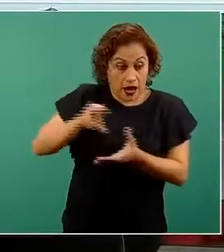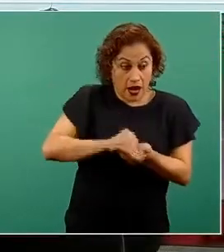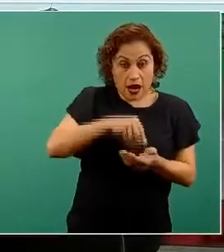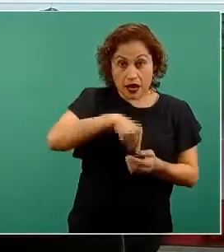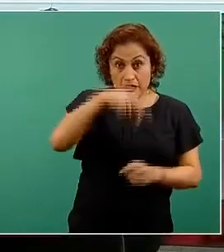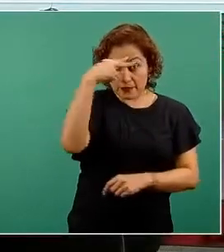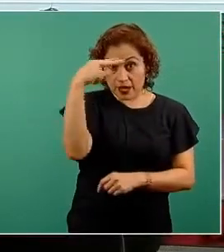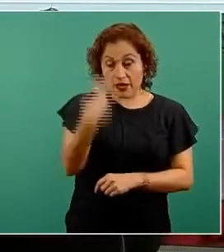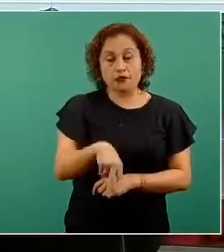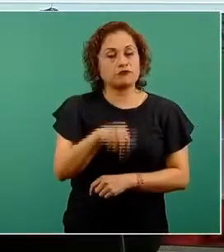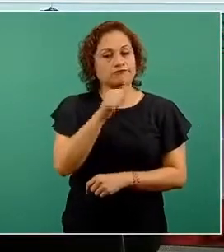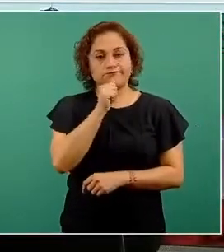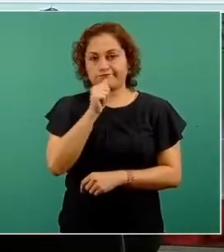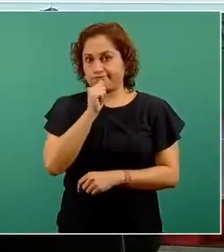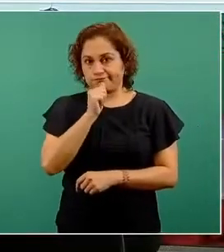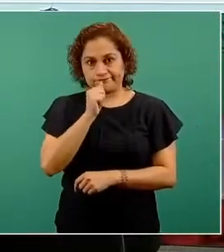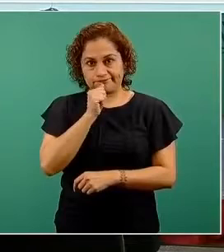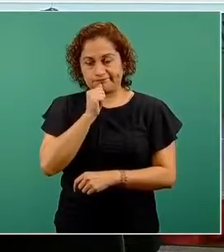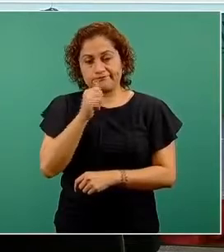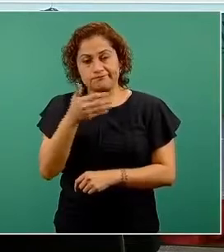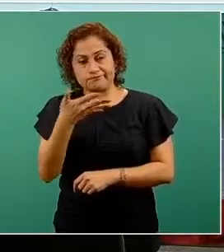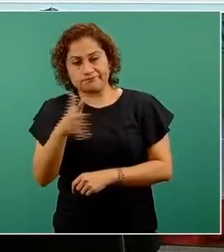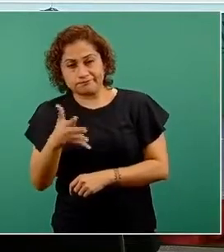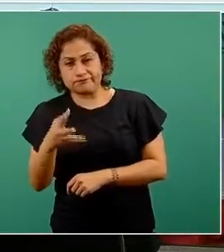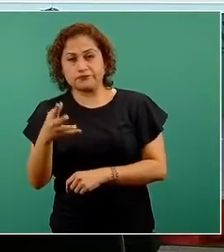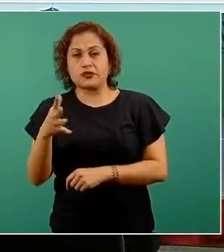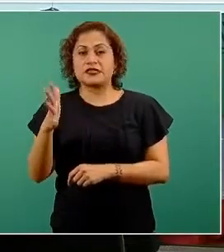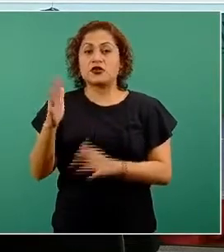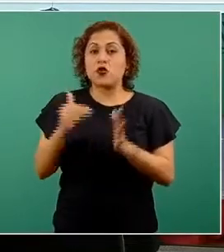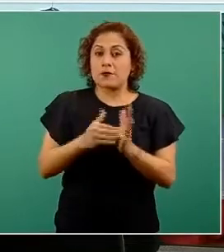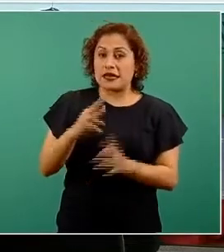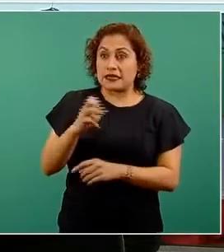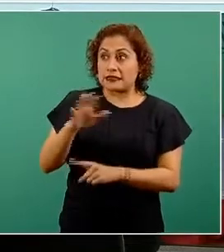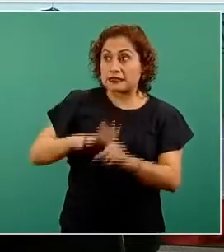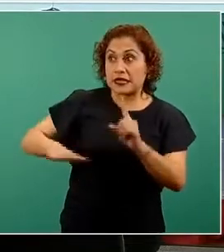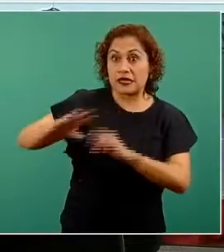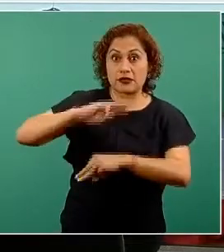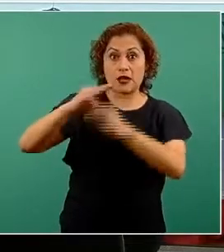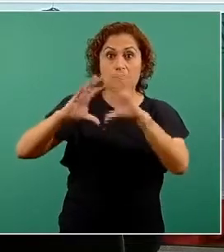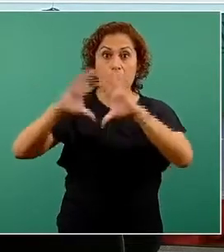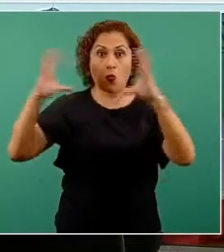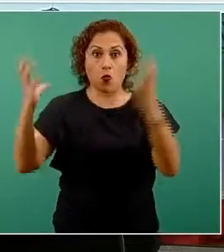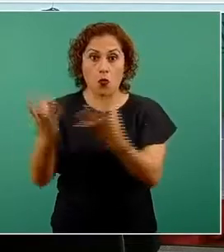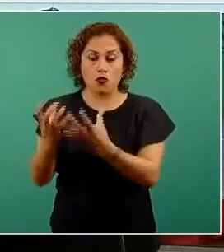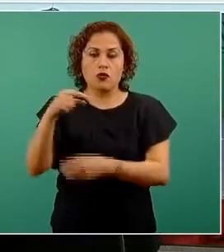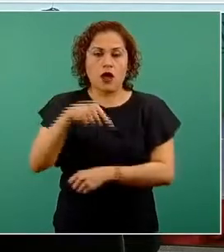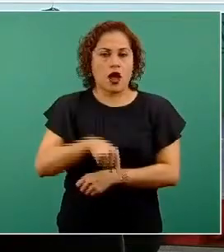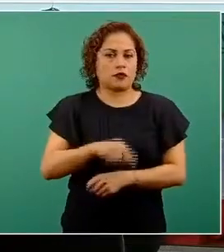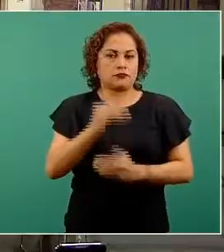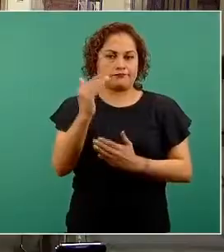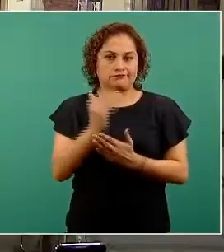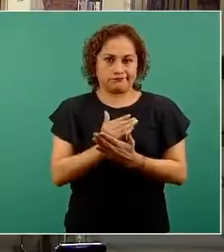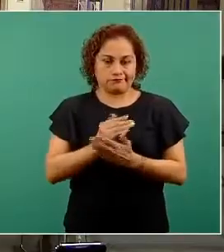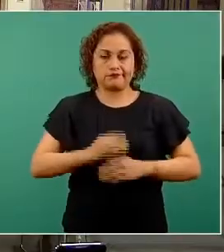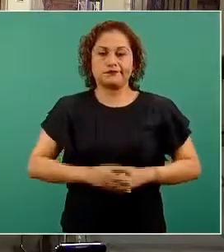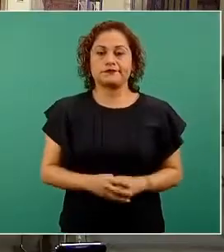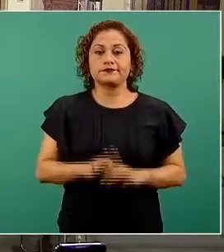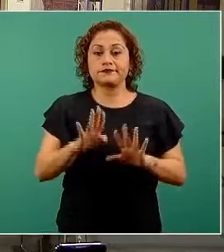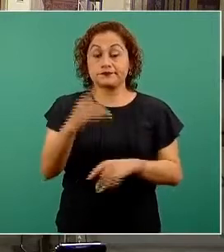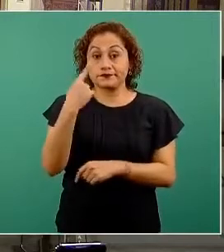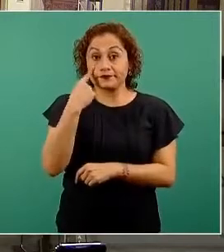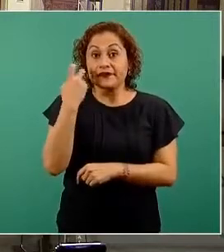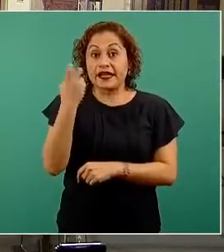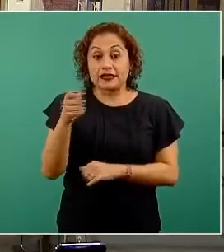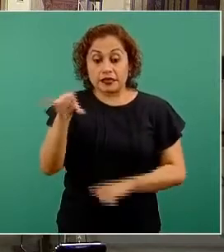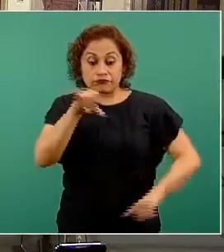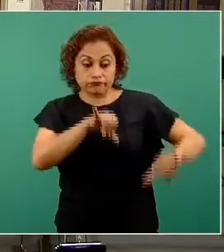de 4.300 que hasta el momento se han llevado a cabo. Y esta secuenciación, es importante también mencionarla, se está